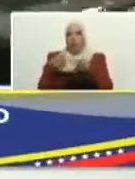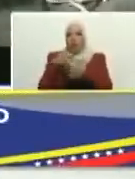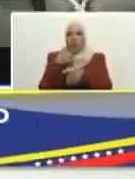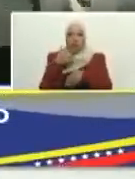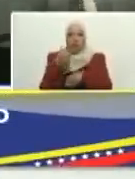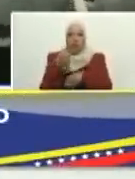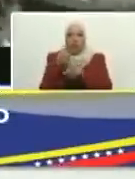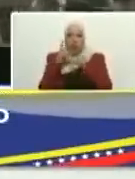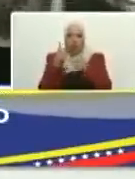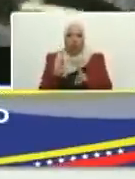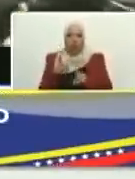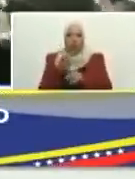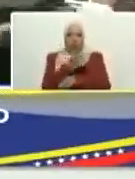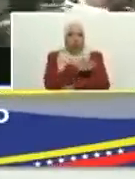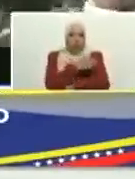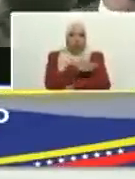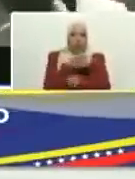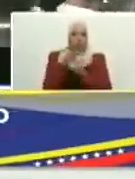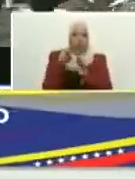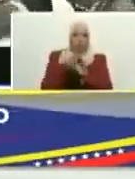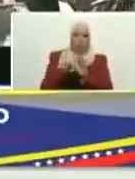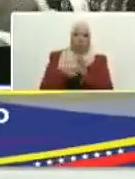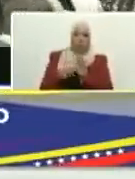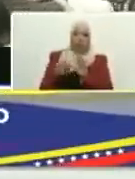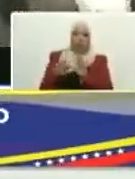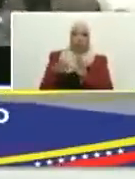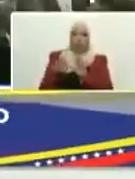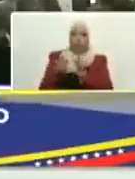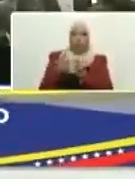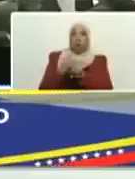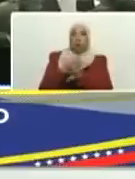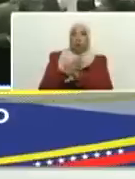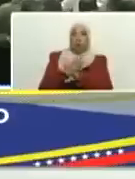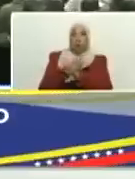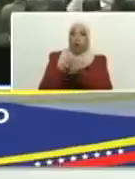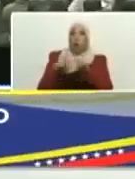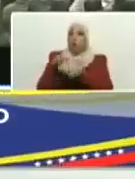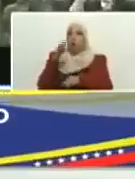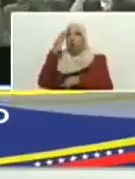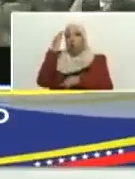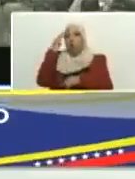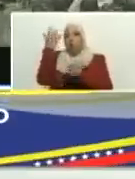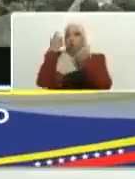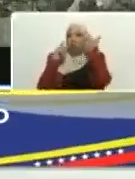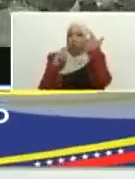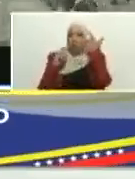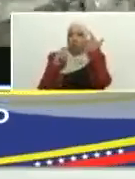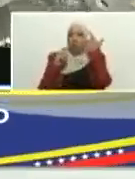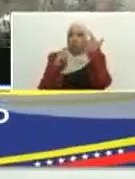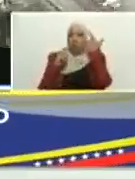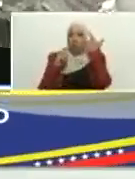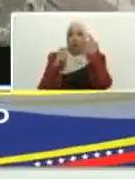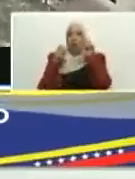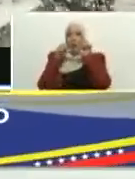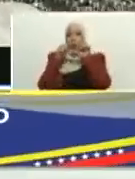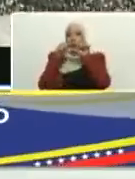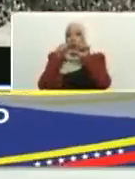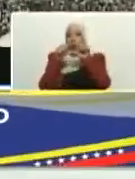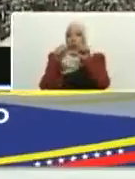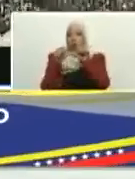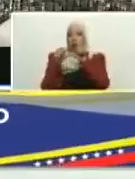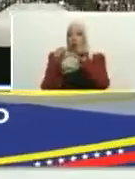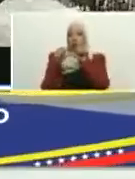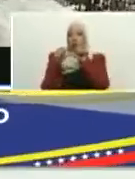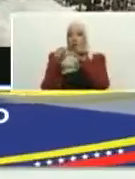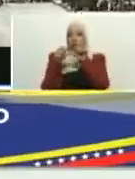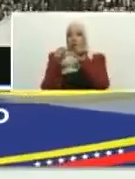que ellos iban a respetar las reglas de juego, porque el comandante Chávez de manera continua